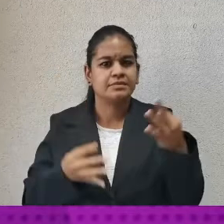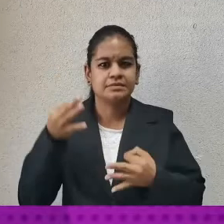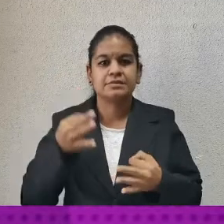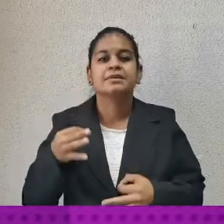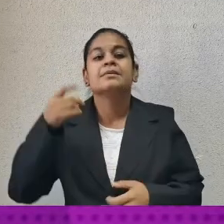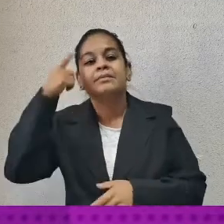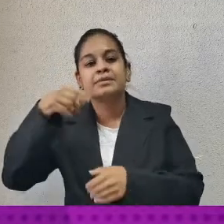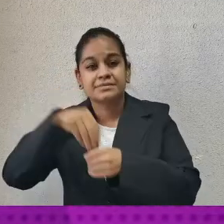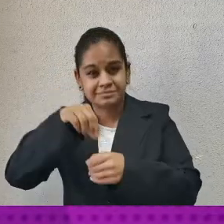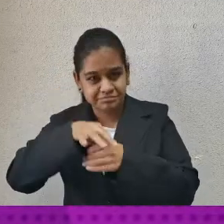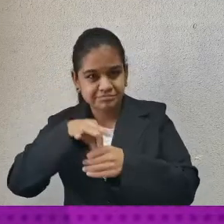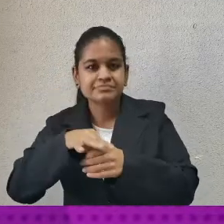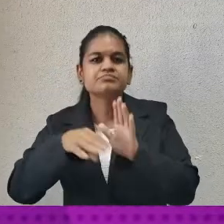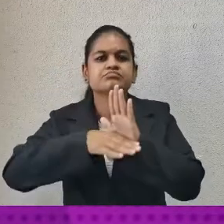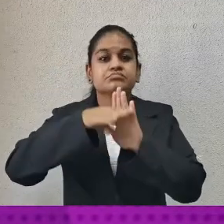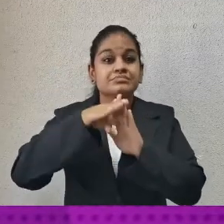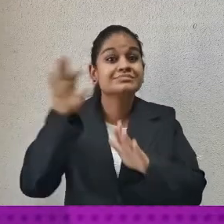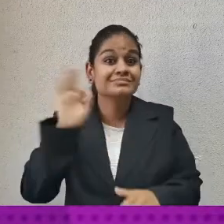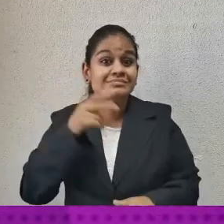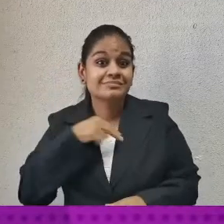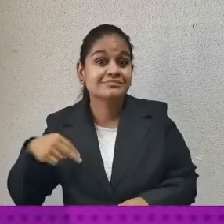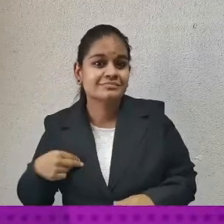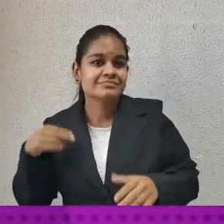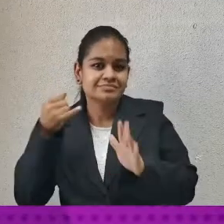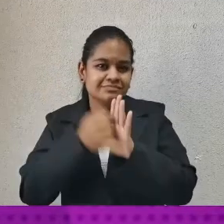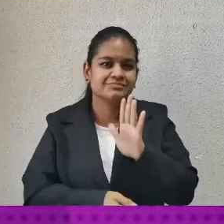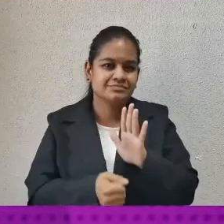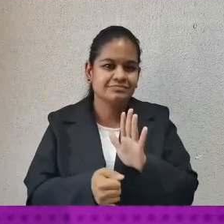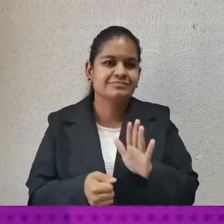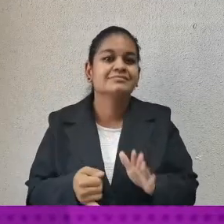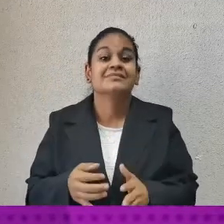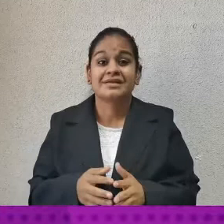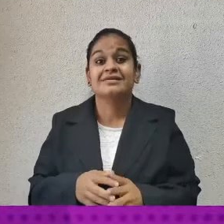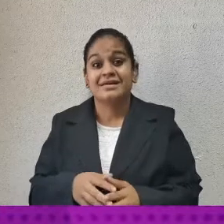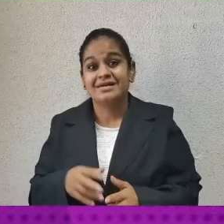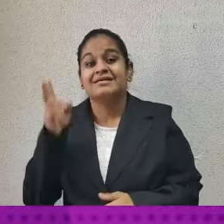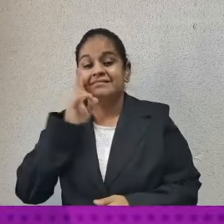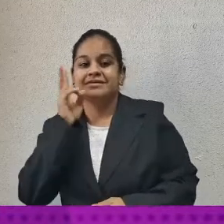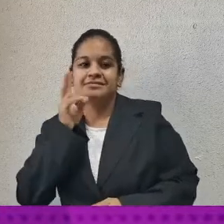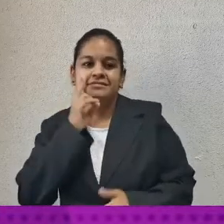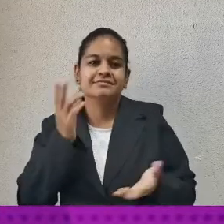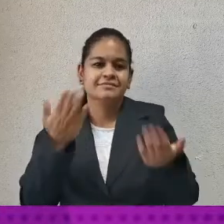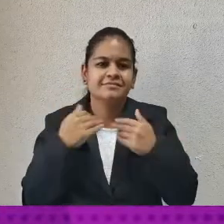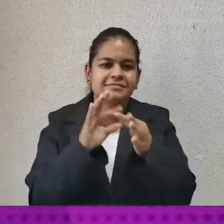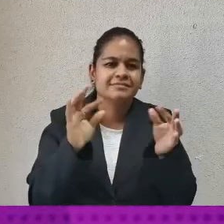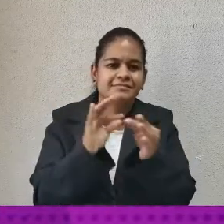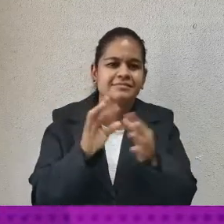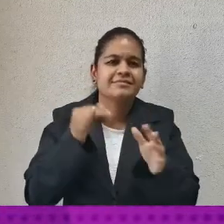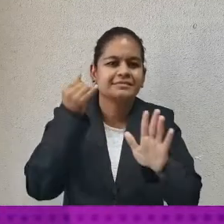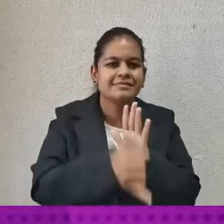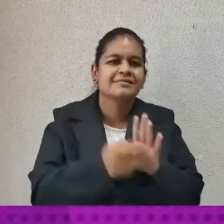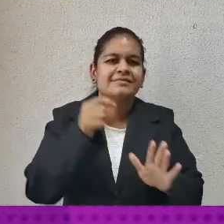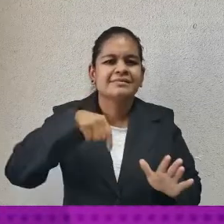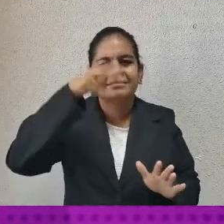una evolución histórica que podemos hablar más de ella en un momento. Claro que sí, y de hecho me gustaría si nos pudiera ampliar un poquito esa